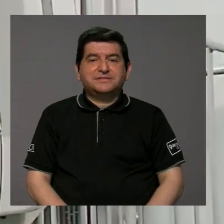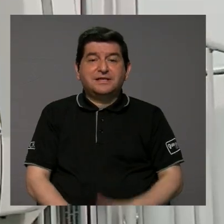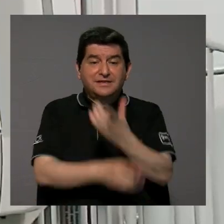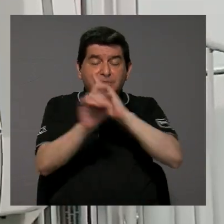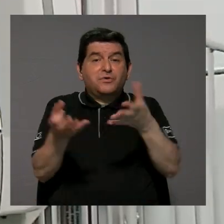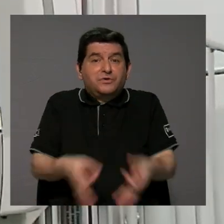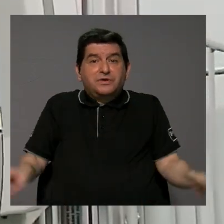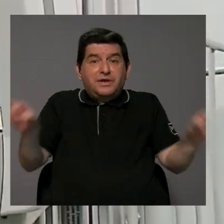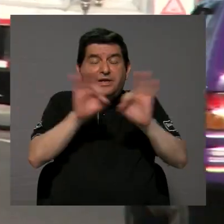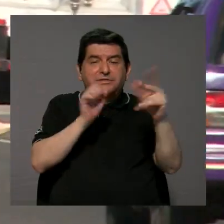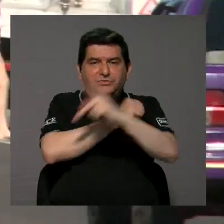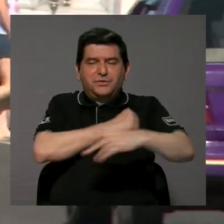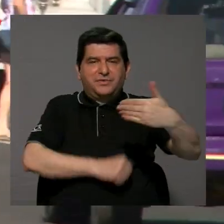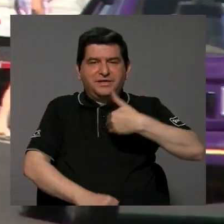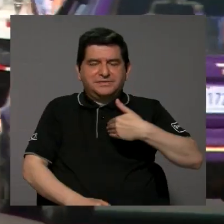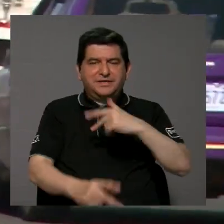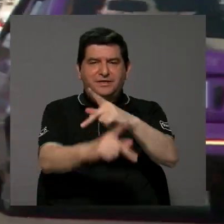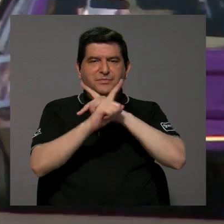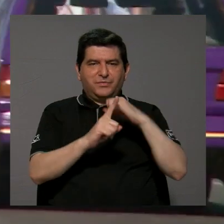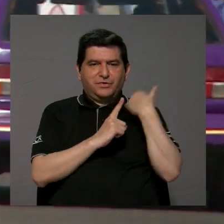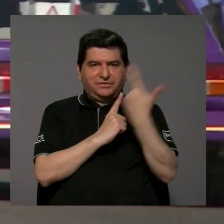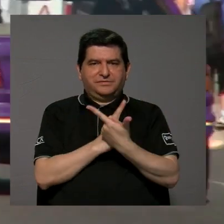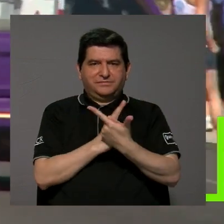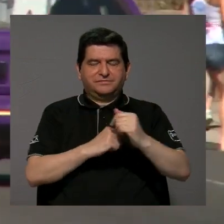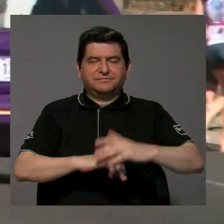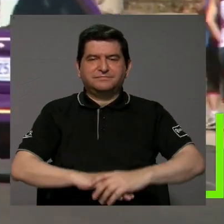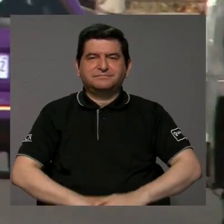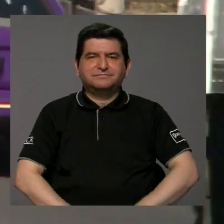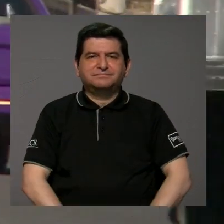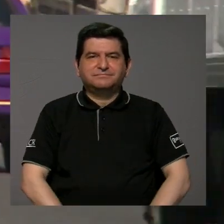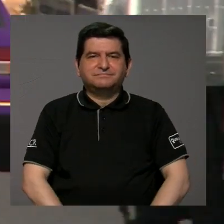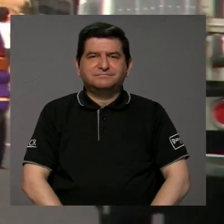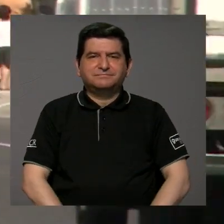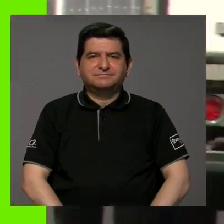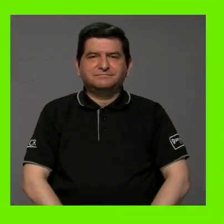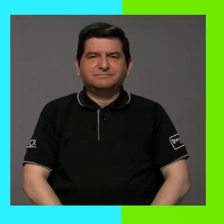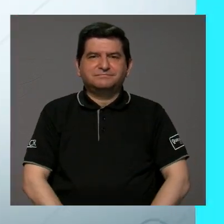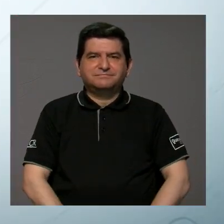clave para que un país cuente con protección social.